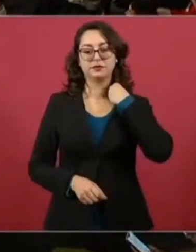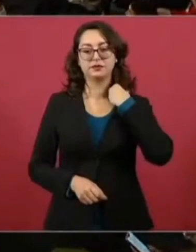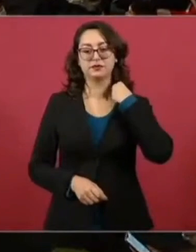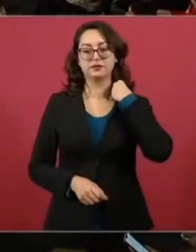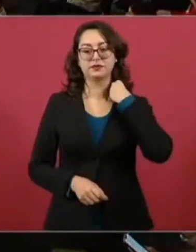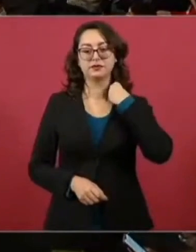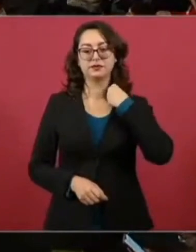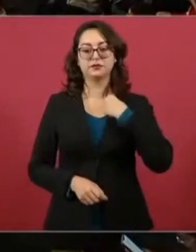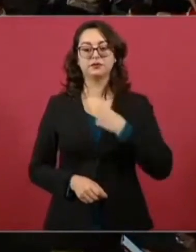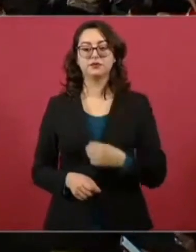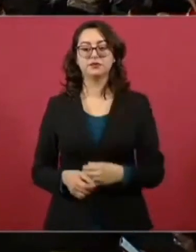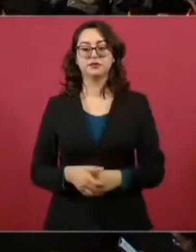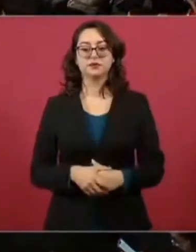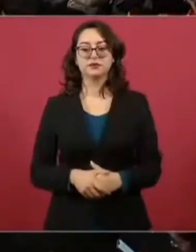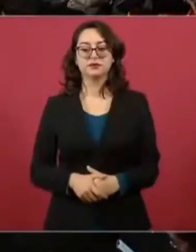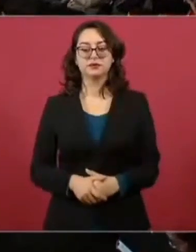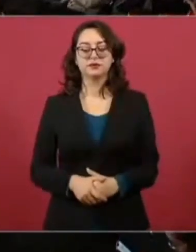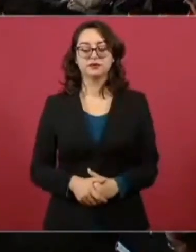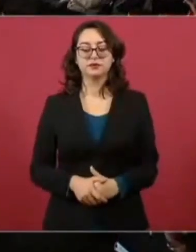irresponsable,